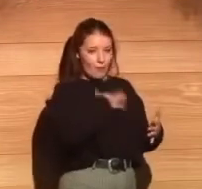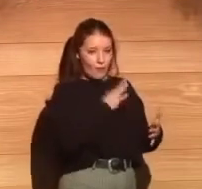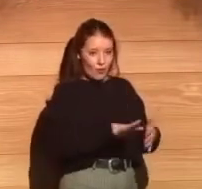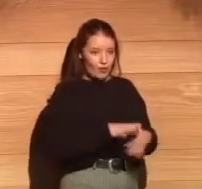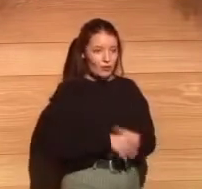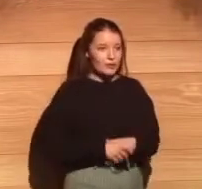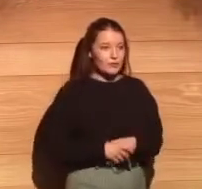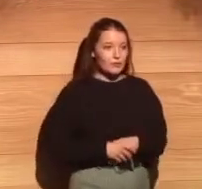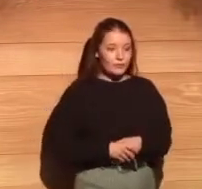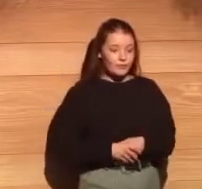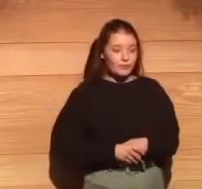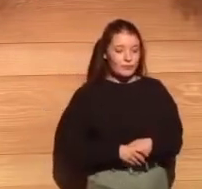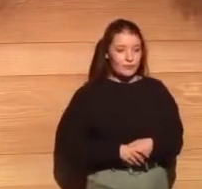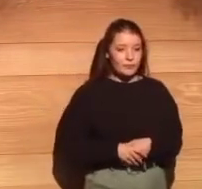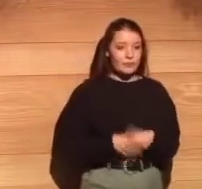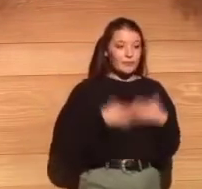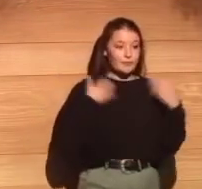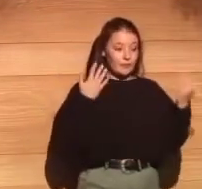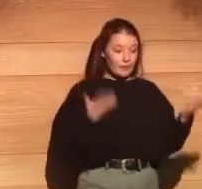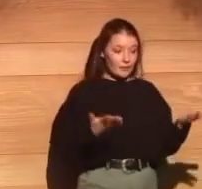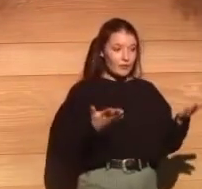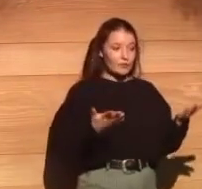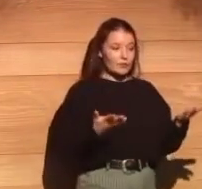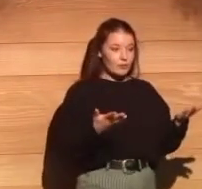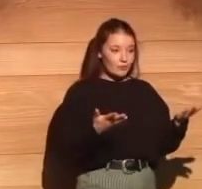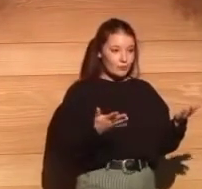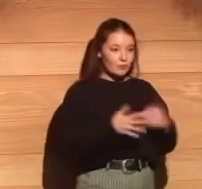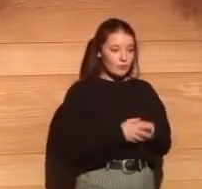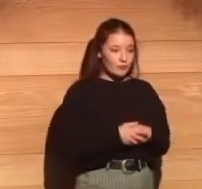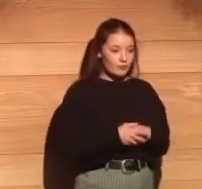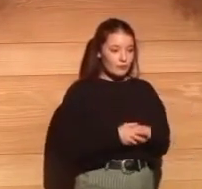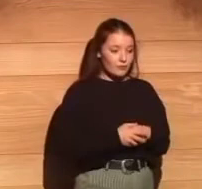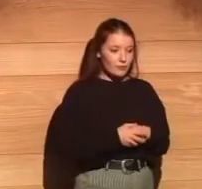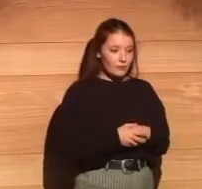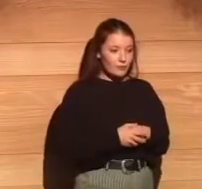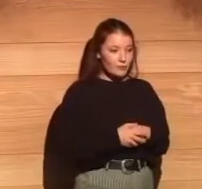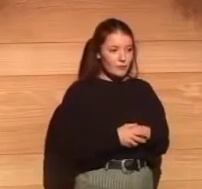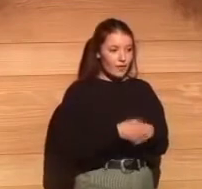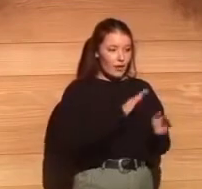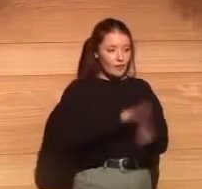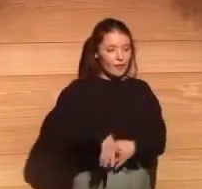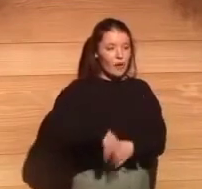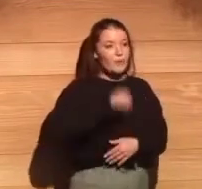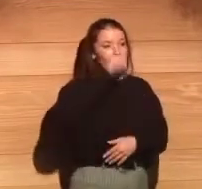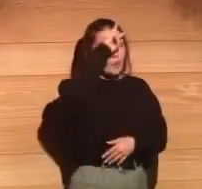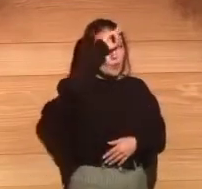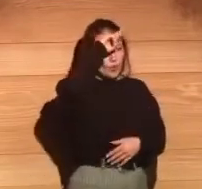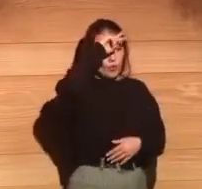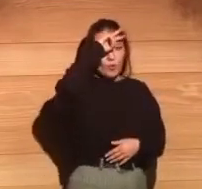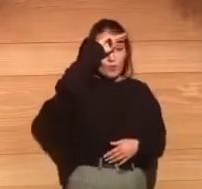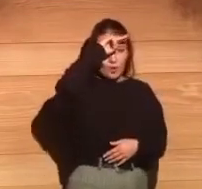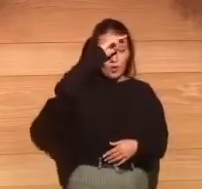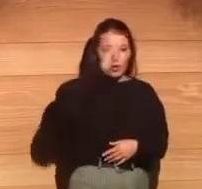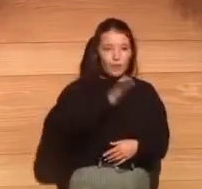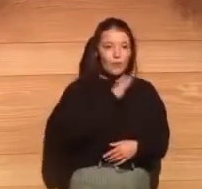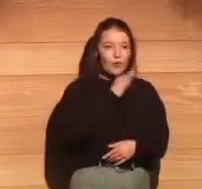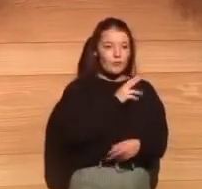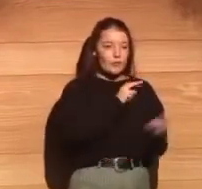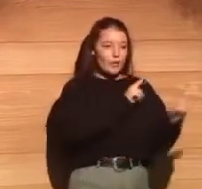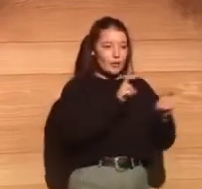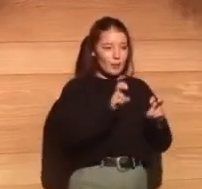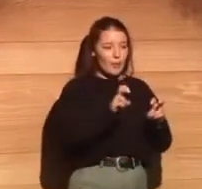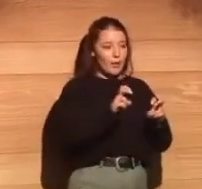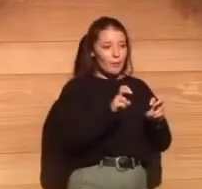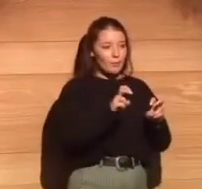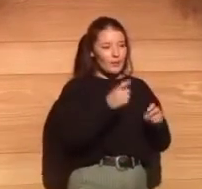ya de la realidad, ¿no? Y entonces, al final, todo esto no deja de ser muy preocupante, porque si hablamos del tema, una vez más,